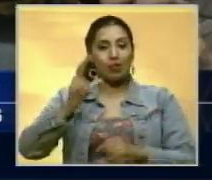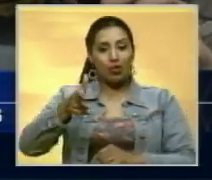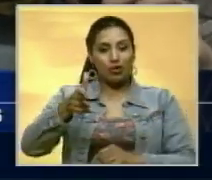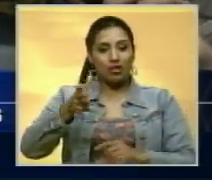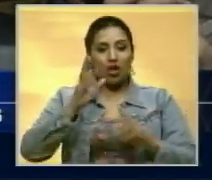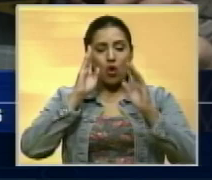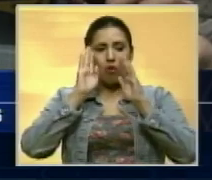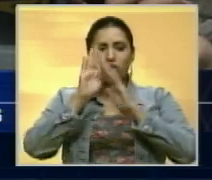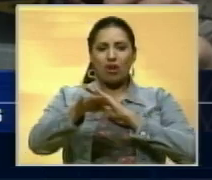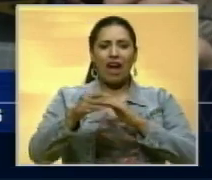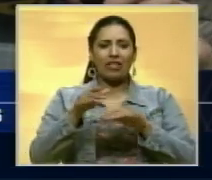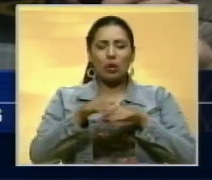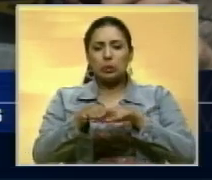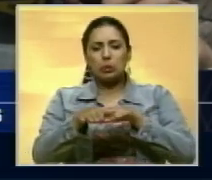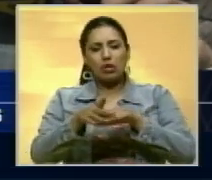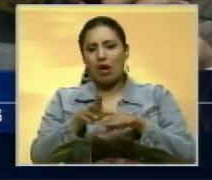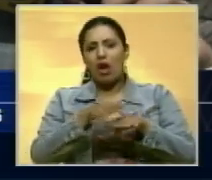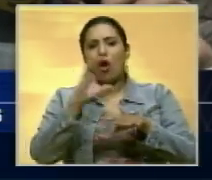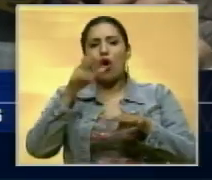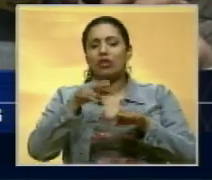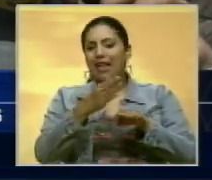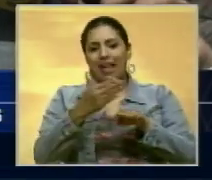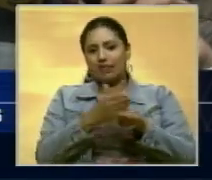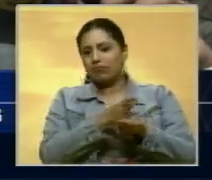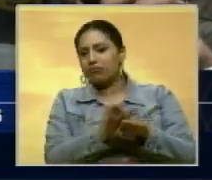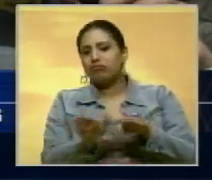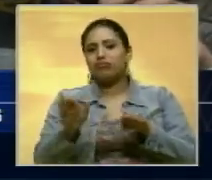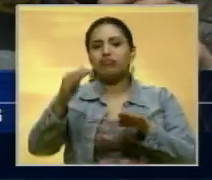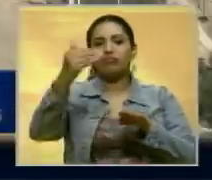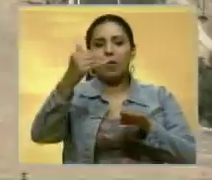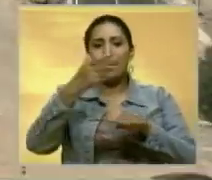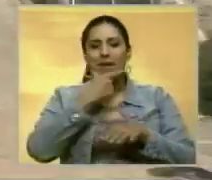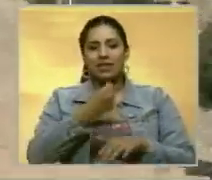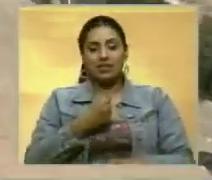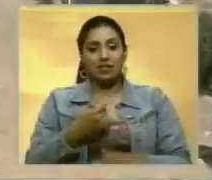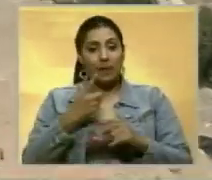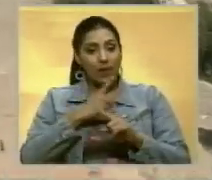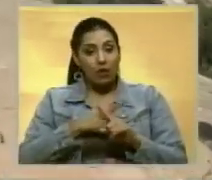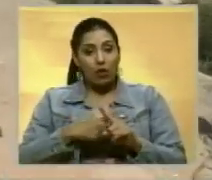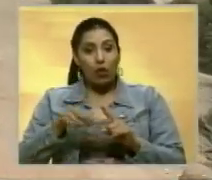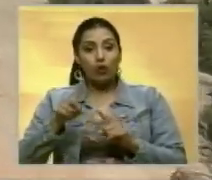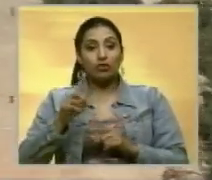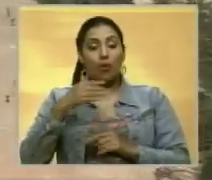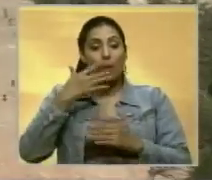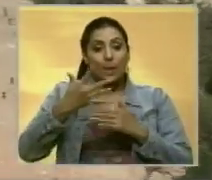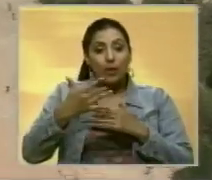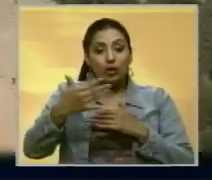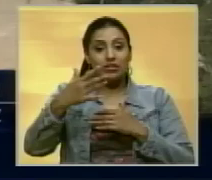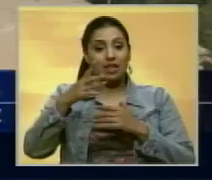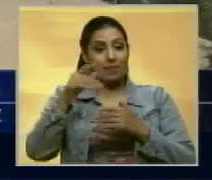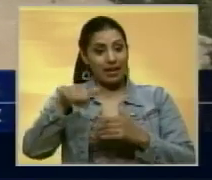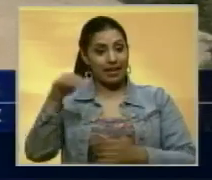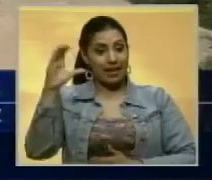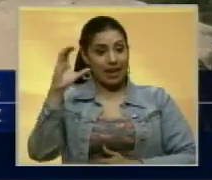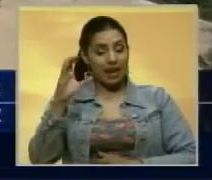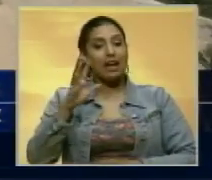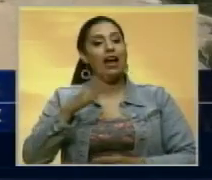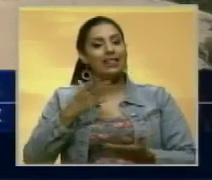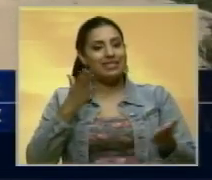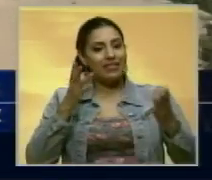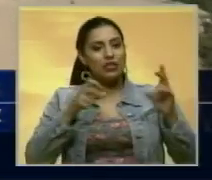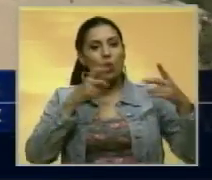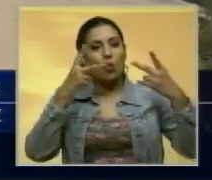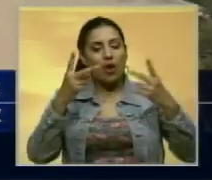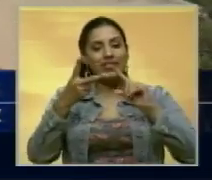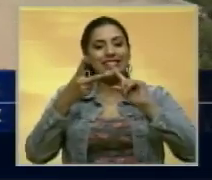distribuidor no llegarán hasta la Vallecoche para devolverse hacia Los Teques. Luis Sauce informó que próximamente en la ciudad de Caracas se pondrá en